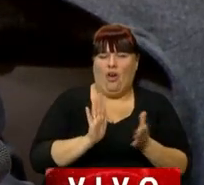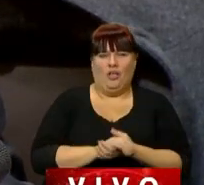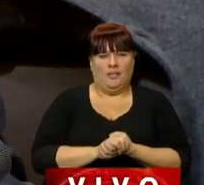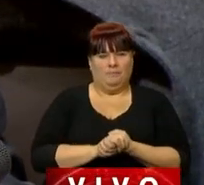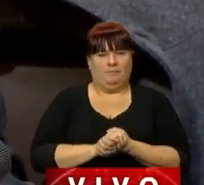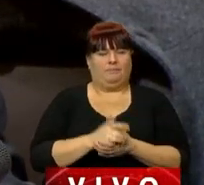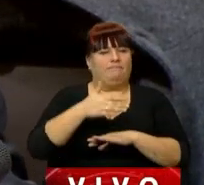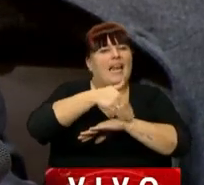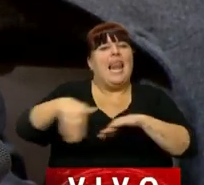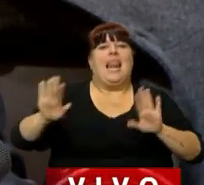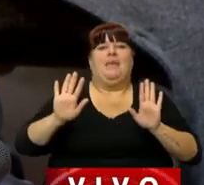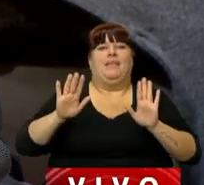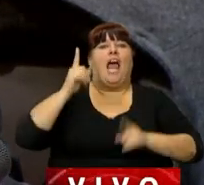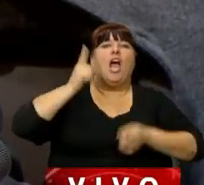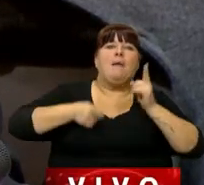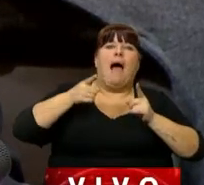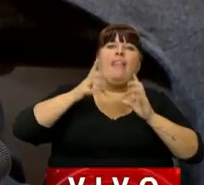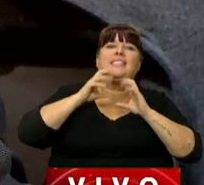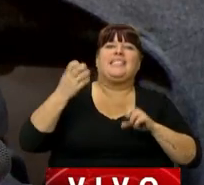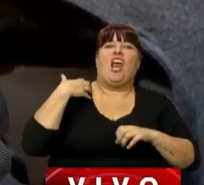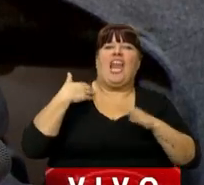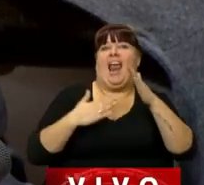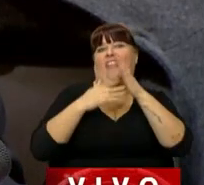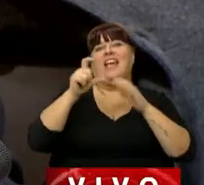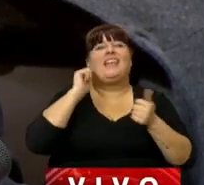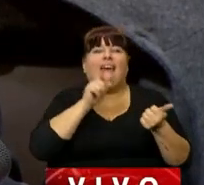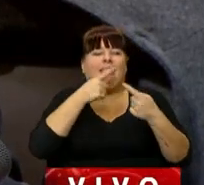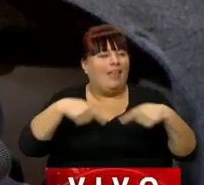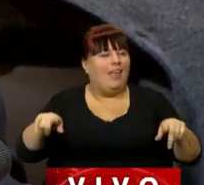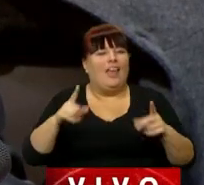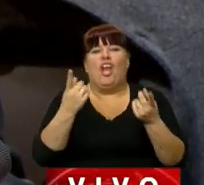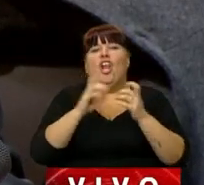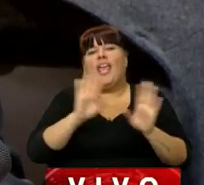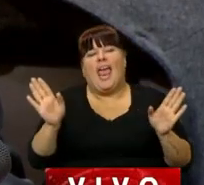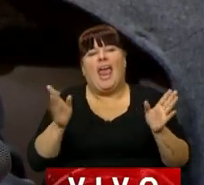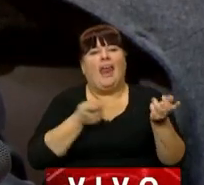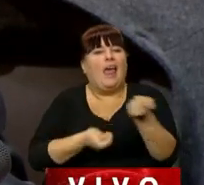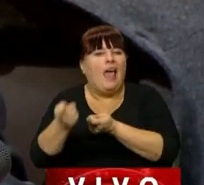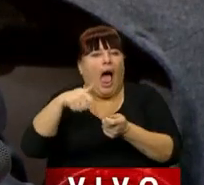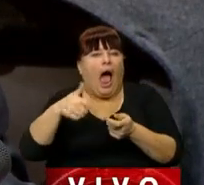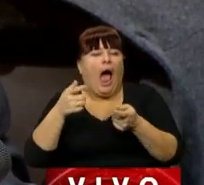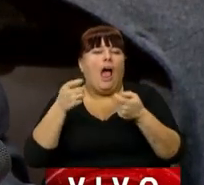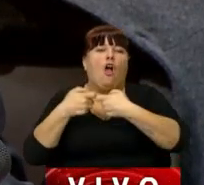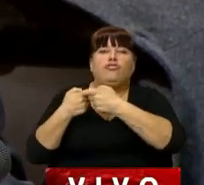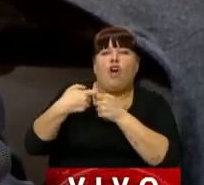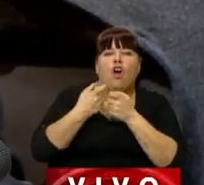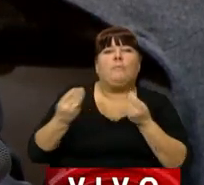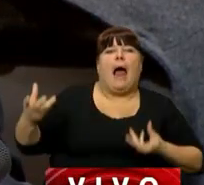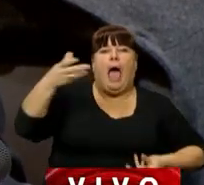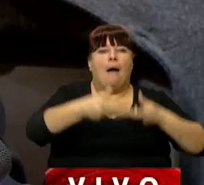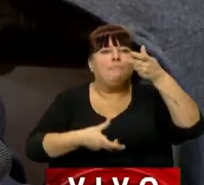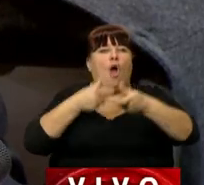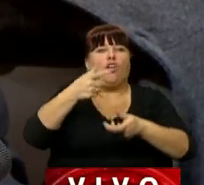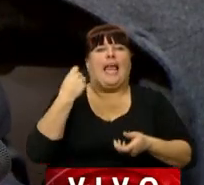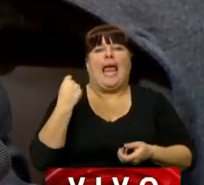de límites a los mandatos de los secretarios generales, que no exista la coerción que existe hoy para los aportes